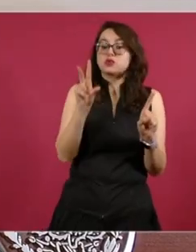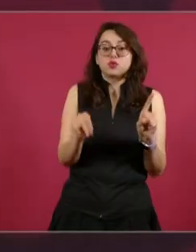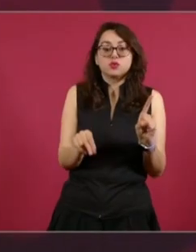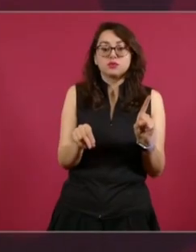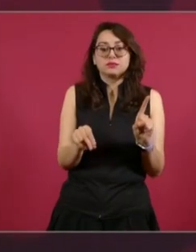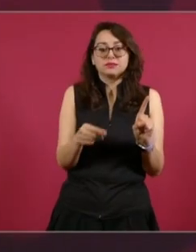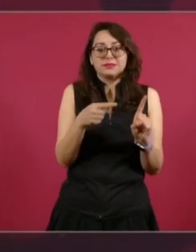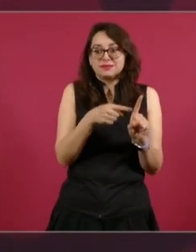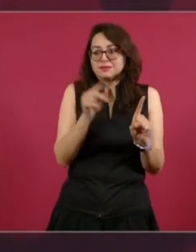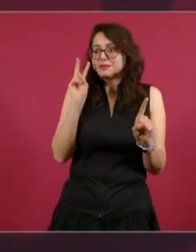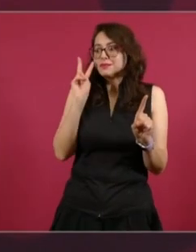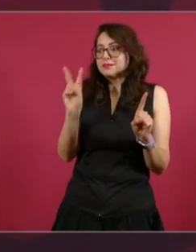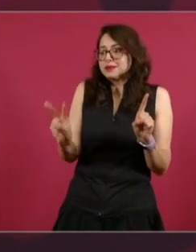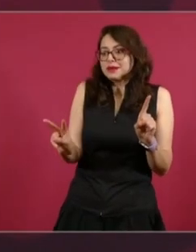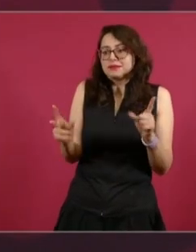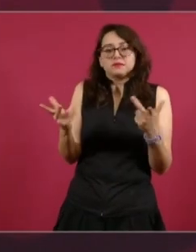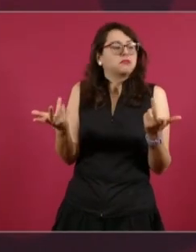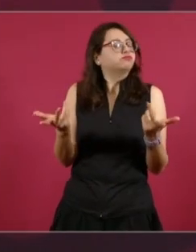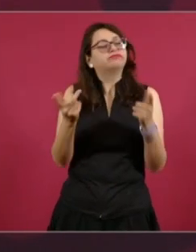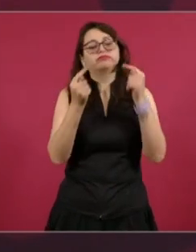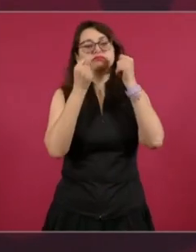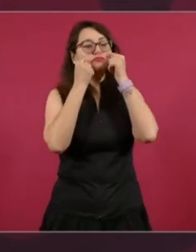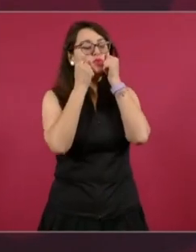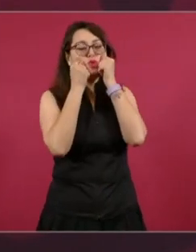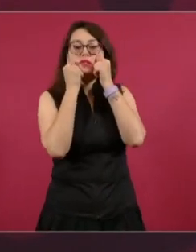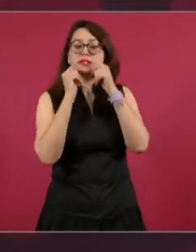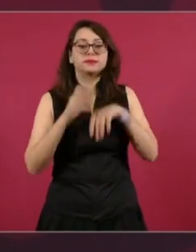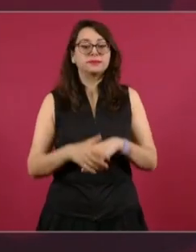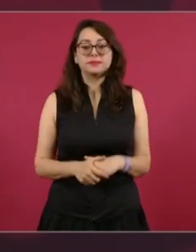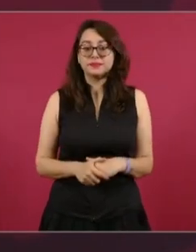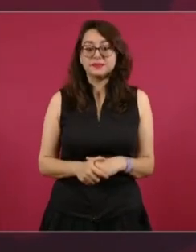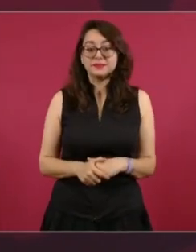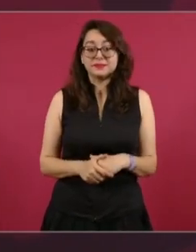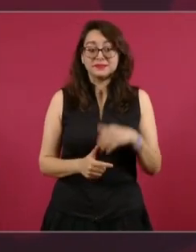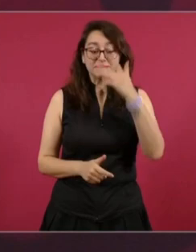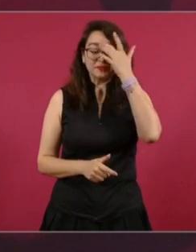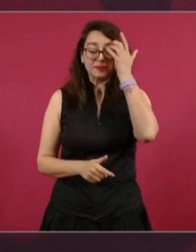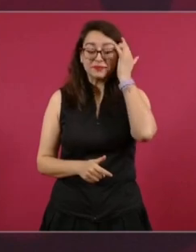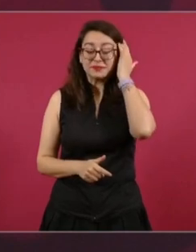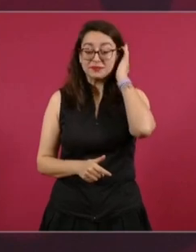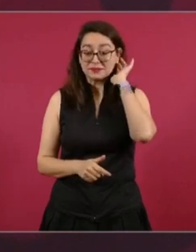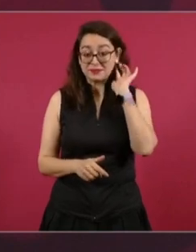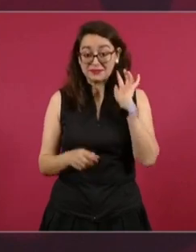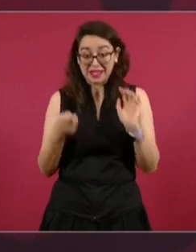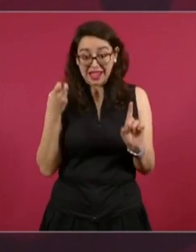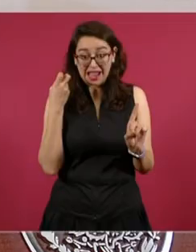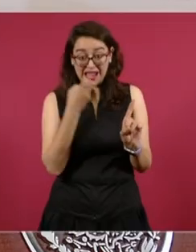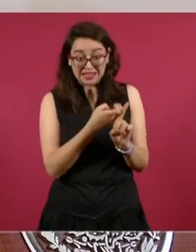Pero así como eso, un día vamos a hacer, le vamos a pedir